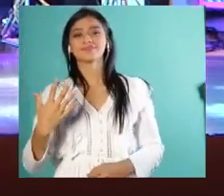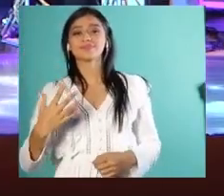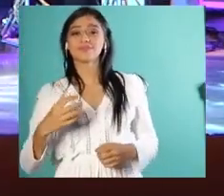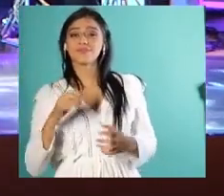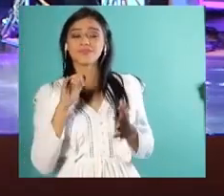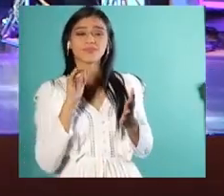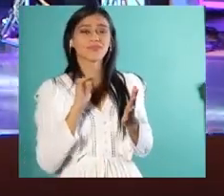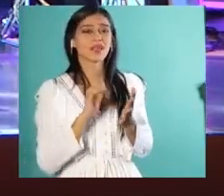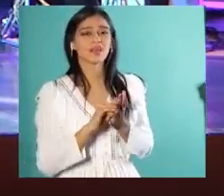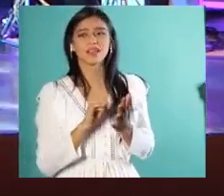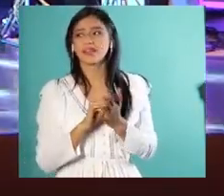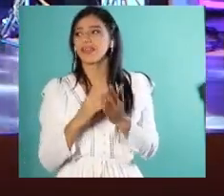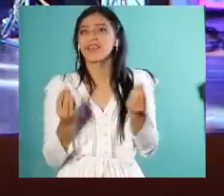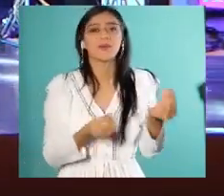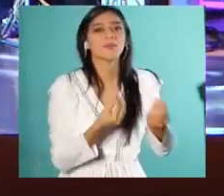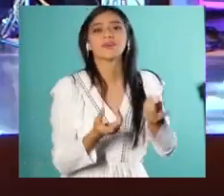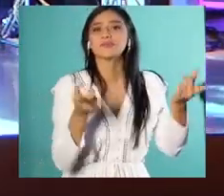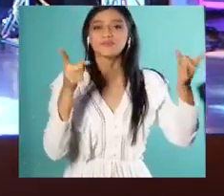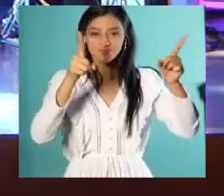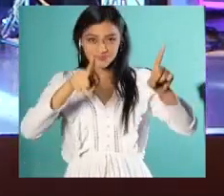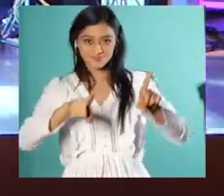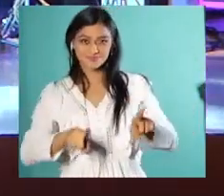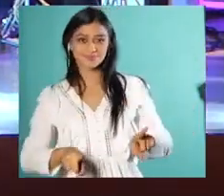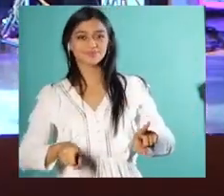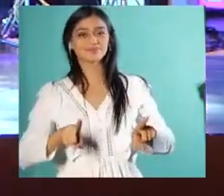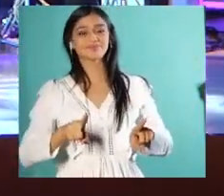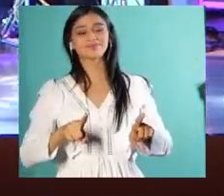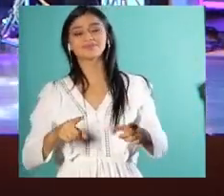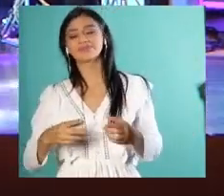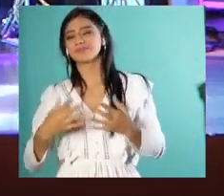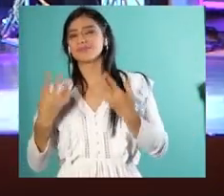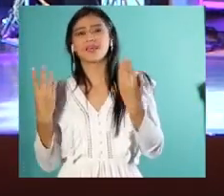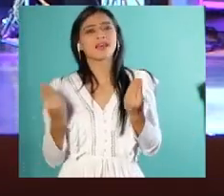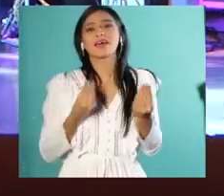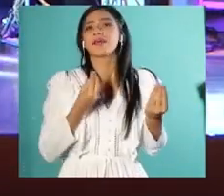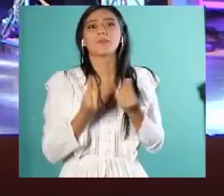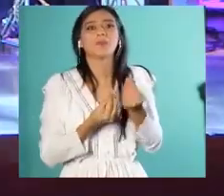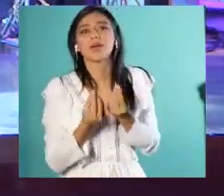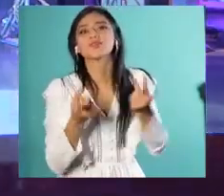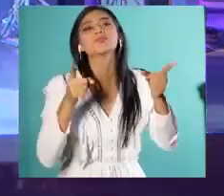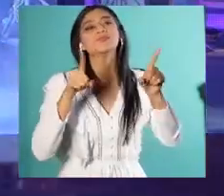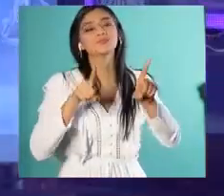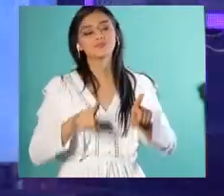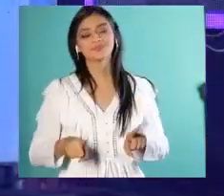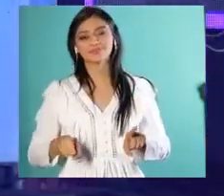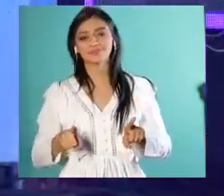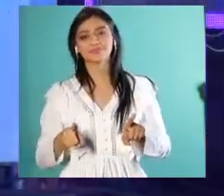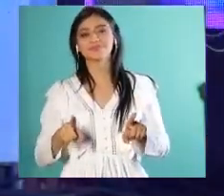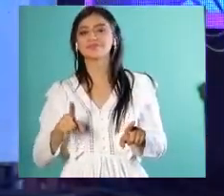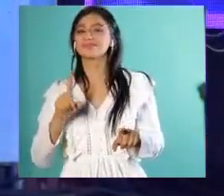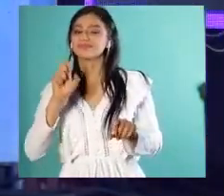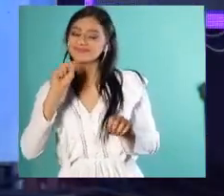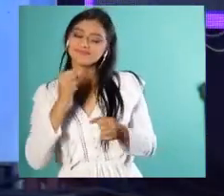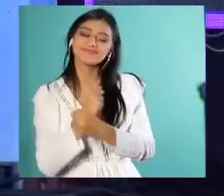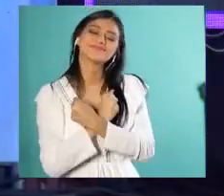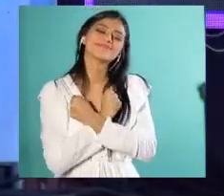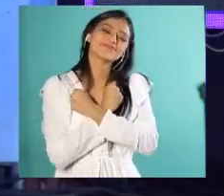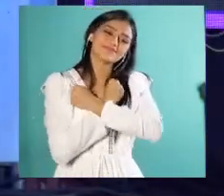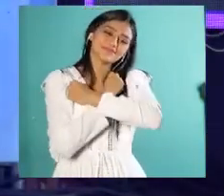pierdas lo que puede pasar. No te pierdas lo que puede pasar sin más.